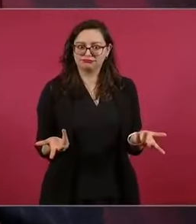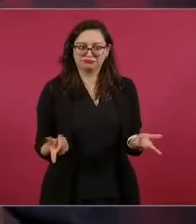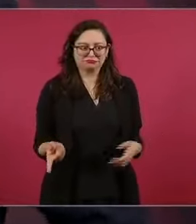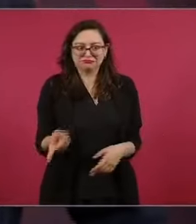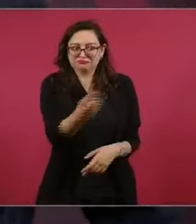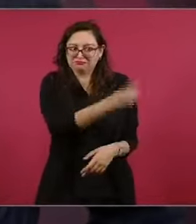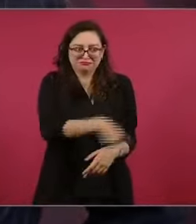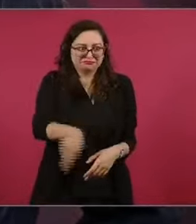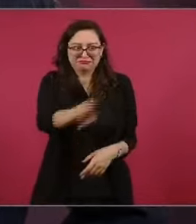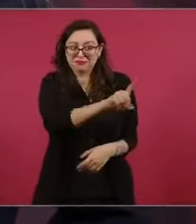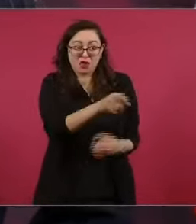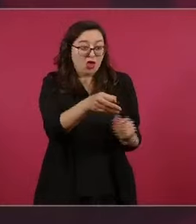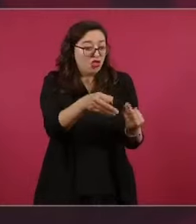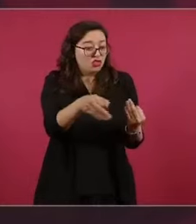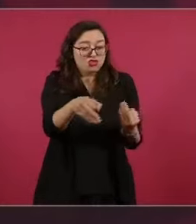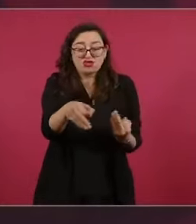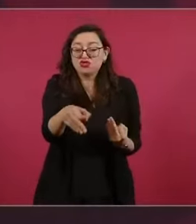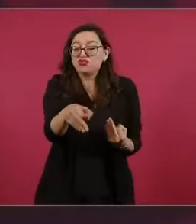casi